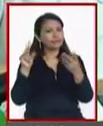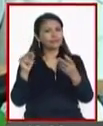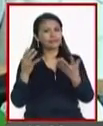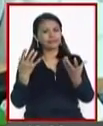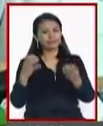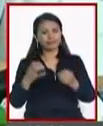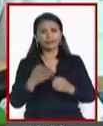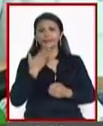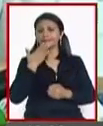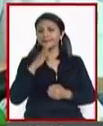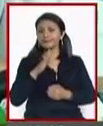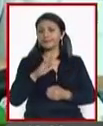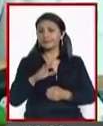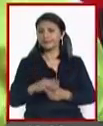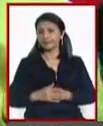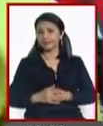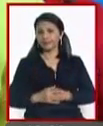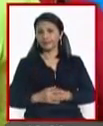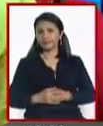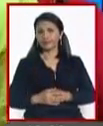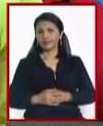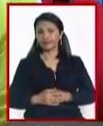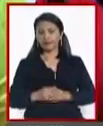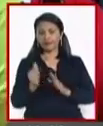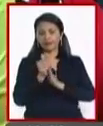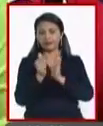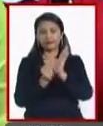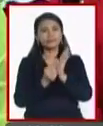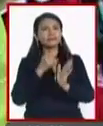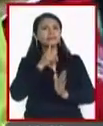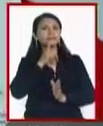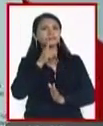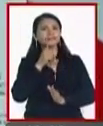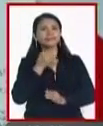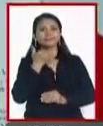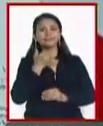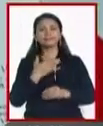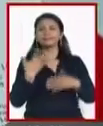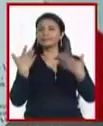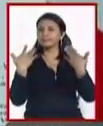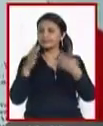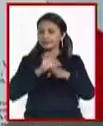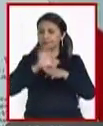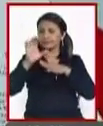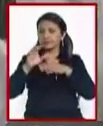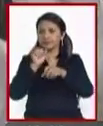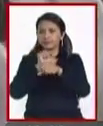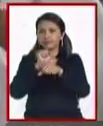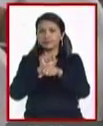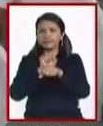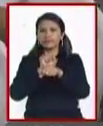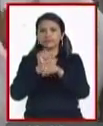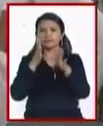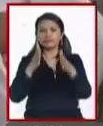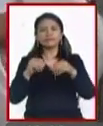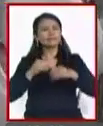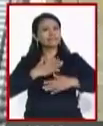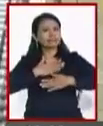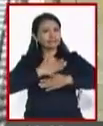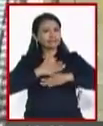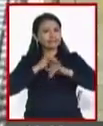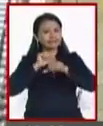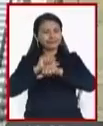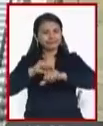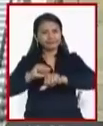son malos los funcionarios. El doctor Osvaldo Valencia aseguró de que el fallo es contundente y que los trabajadores pueden gozar